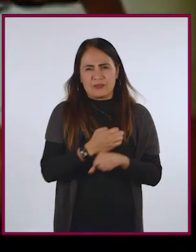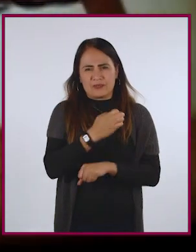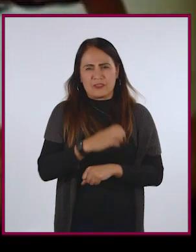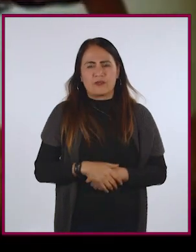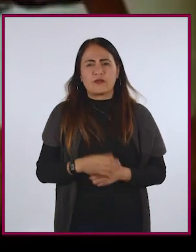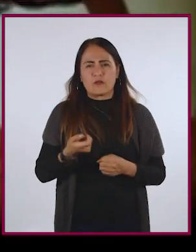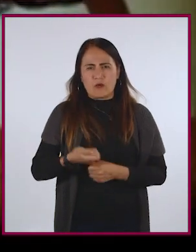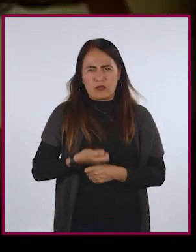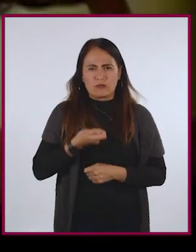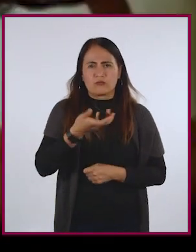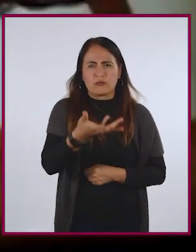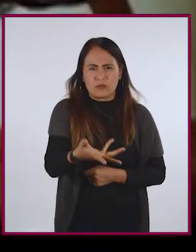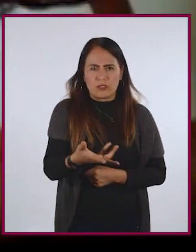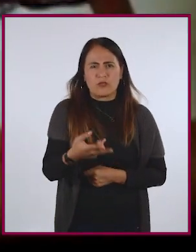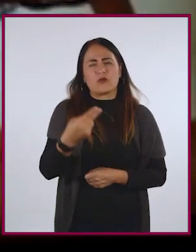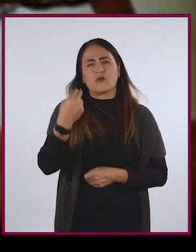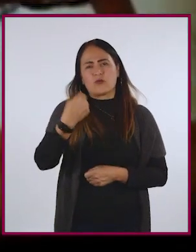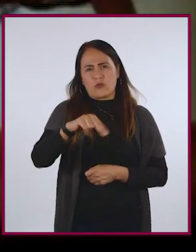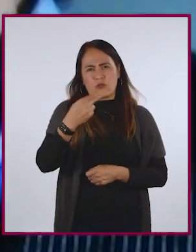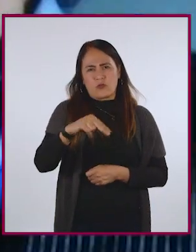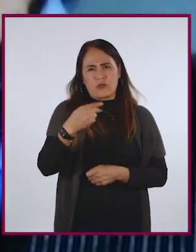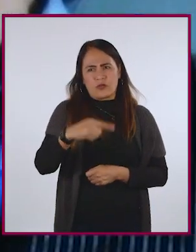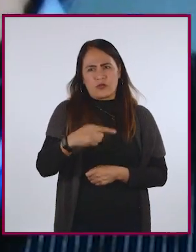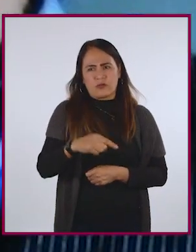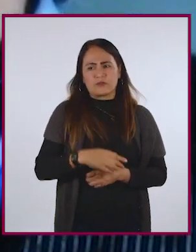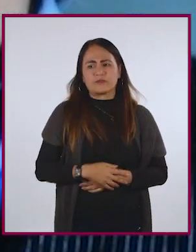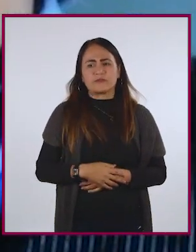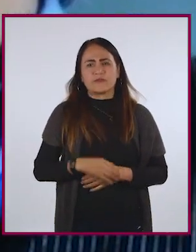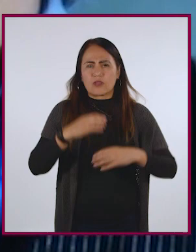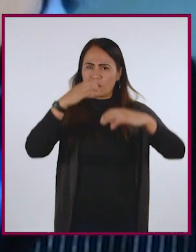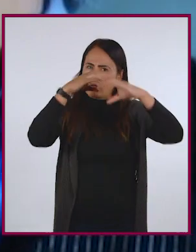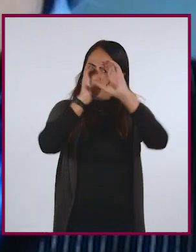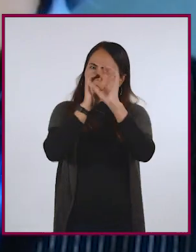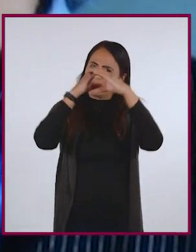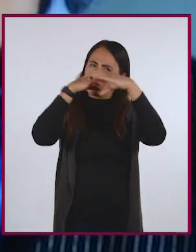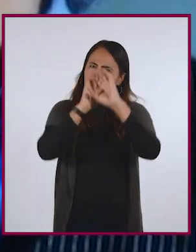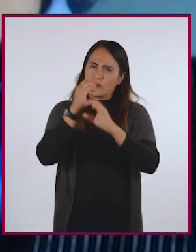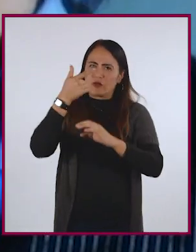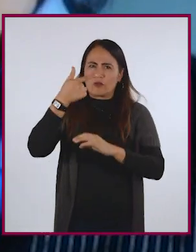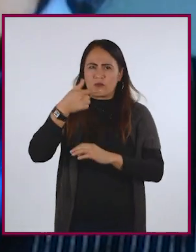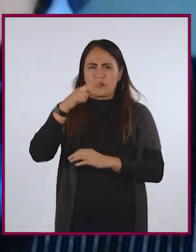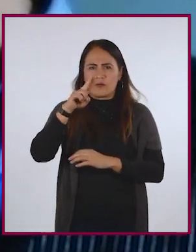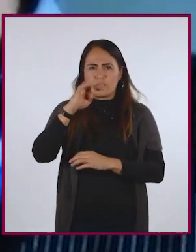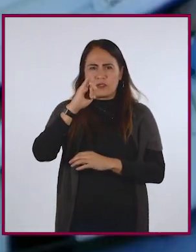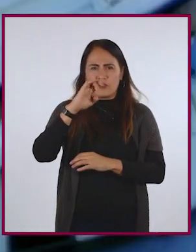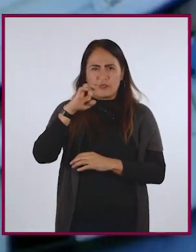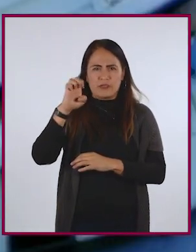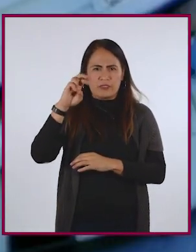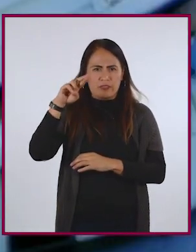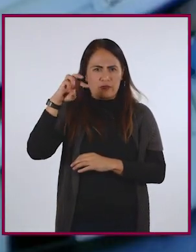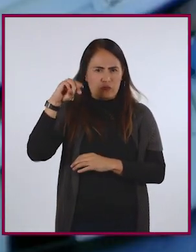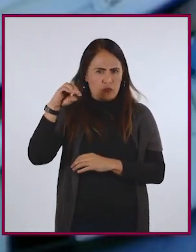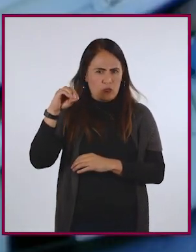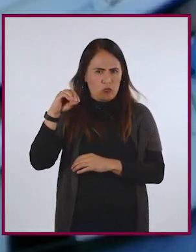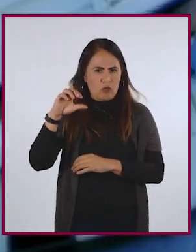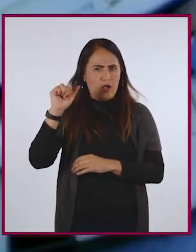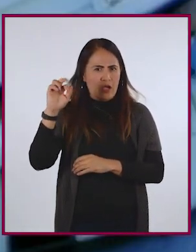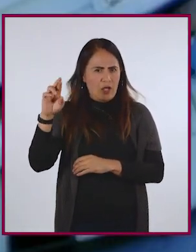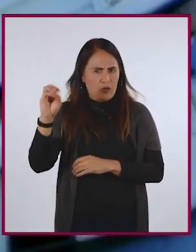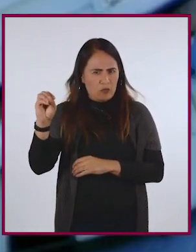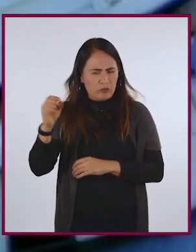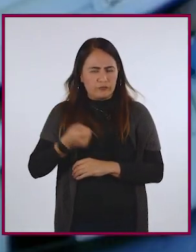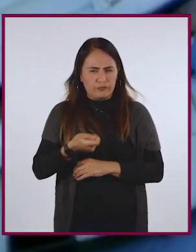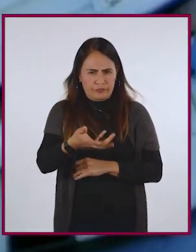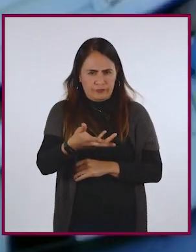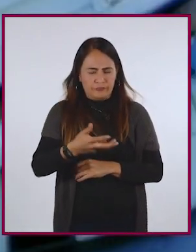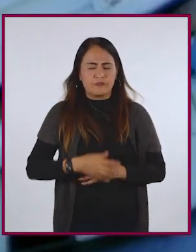del observatorio astronómico que tiene ahí el INAOE en Cananea, Sonora, es el Observatorio Guillermo Haro, Observatorio Astronómico Guillermo